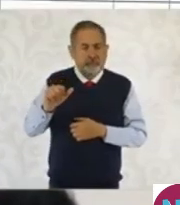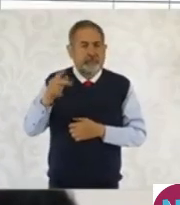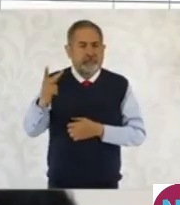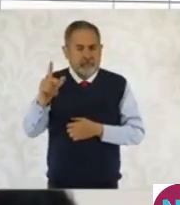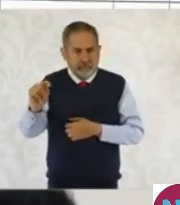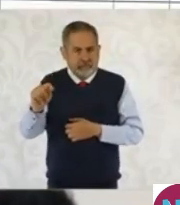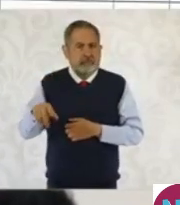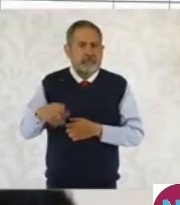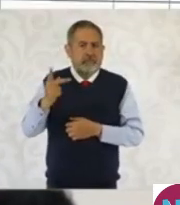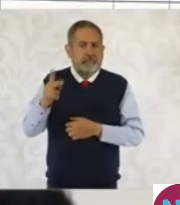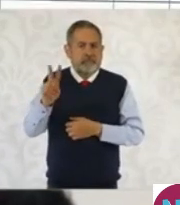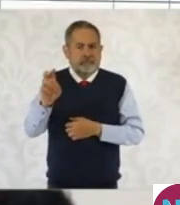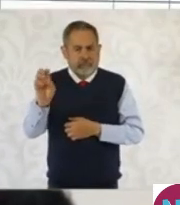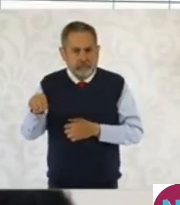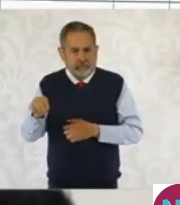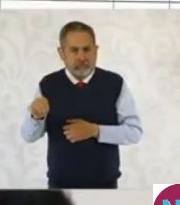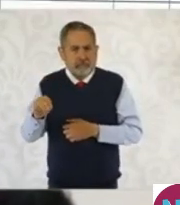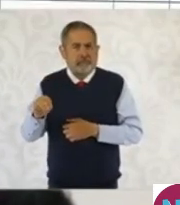Verde.